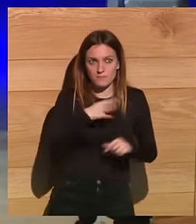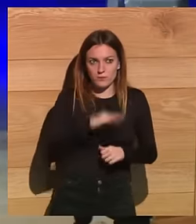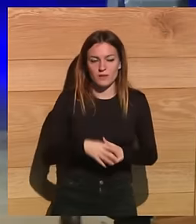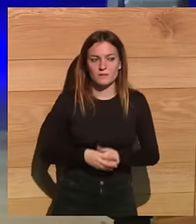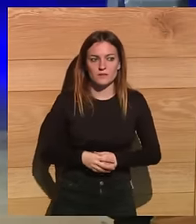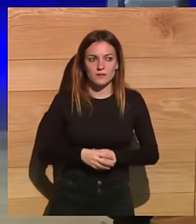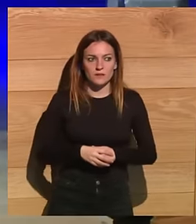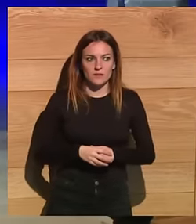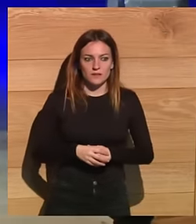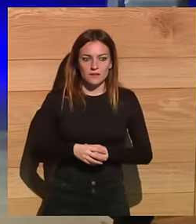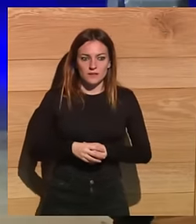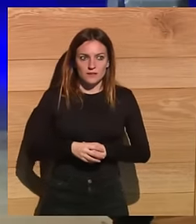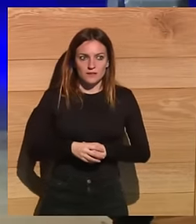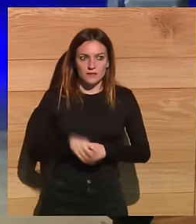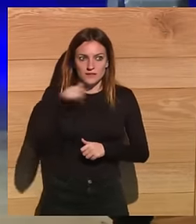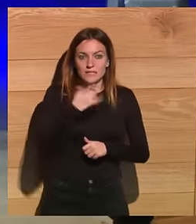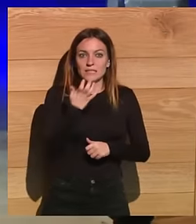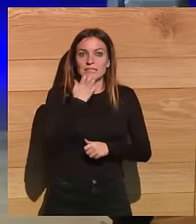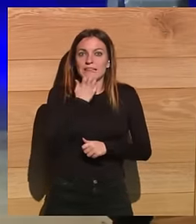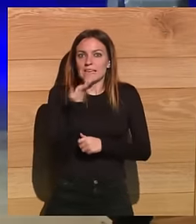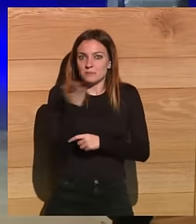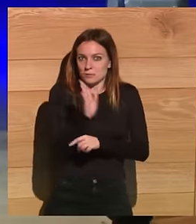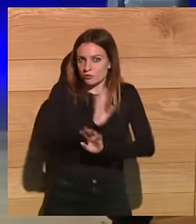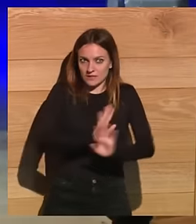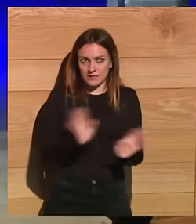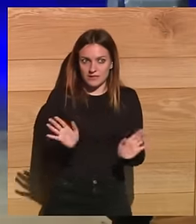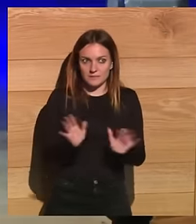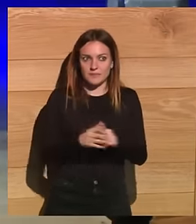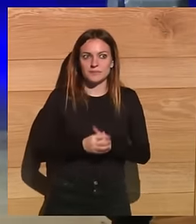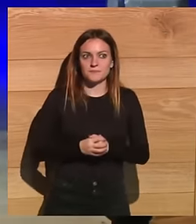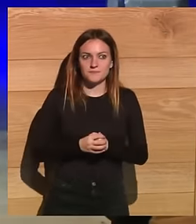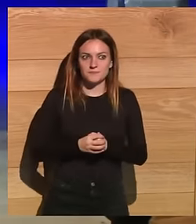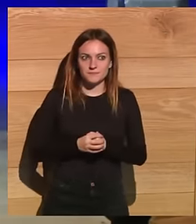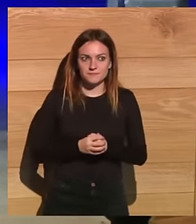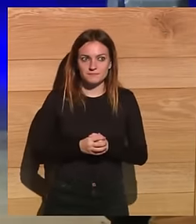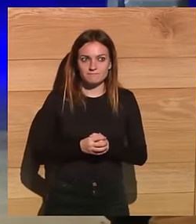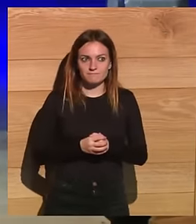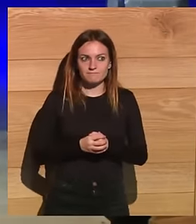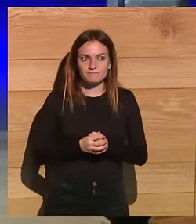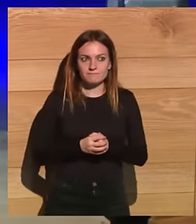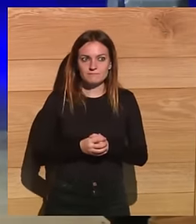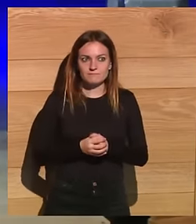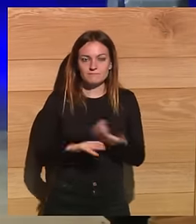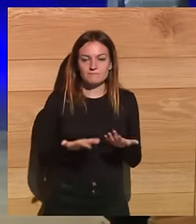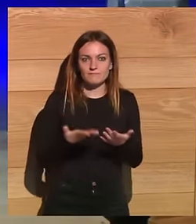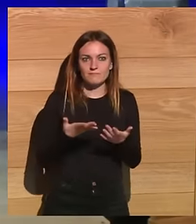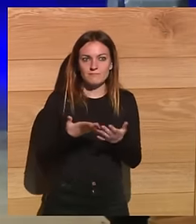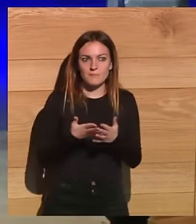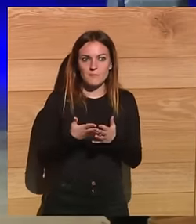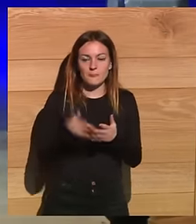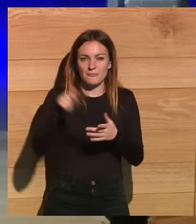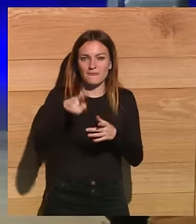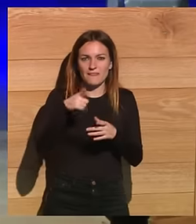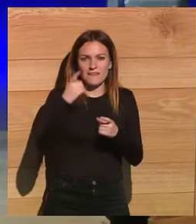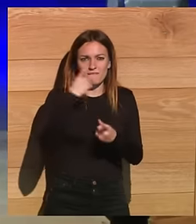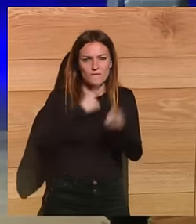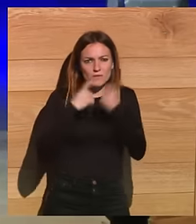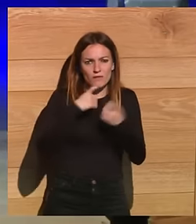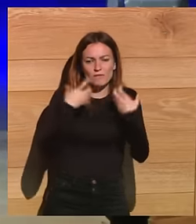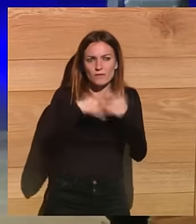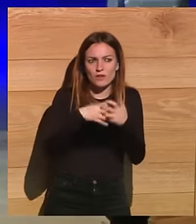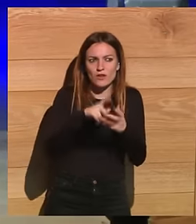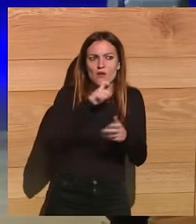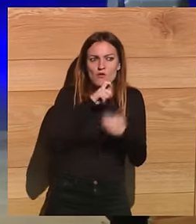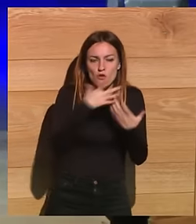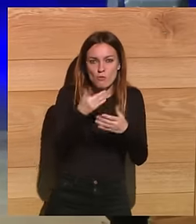Entonces, bueno, esto es solo un ejemplo de cómo podemos seguir en el tiempo cómo funciona la información en